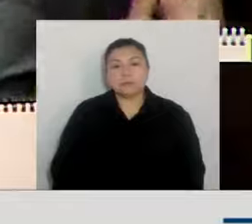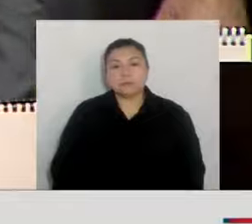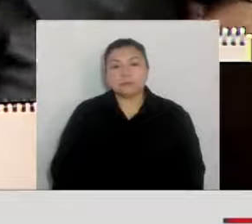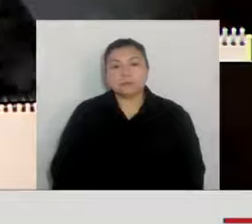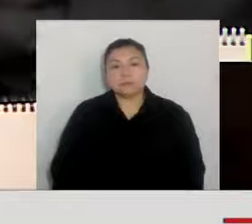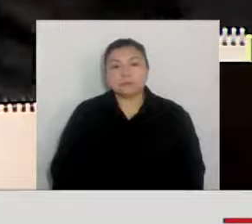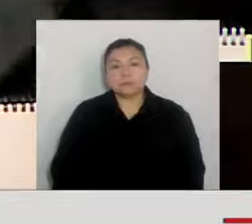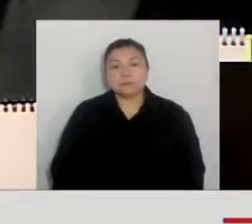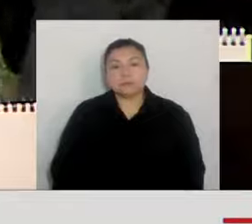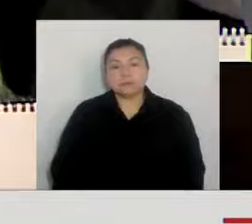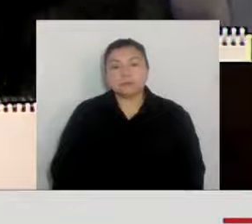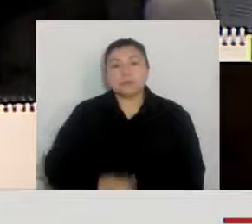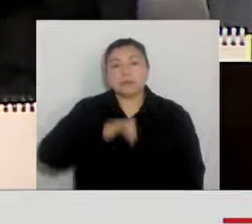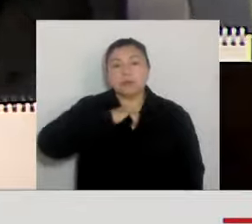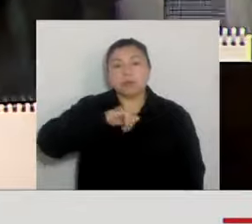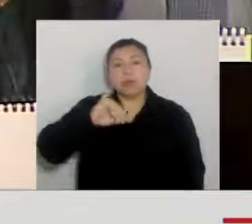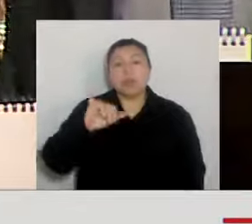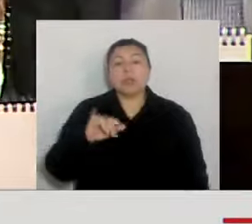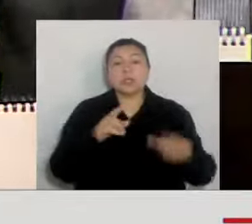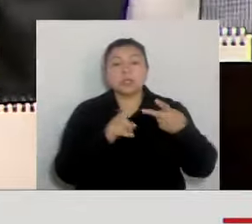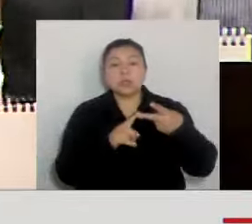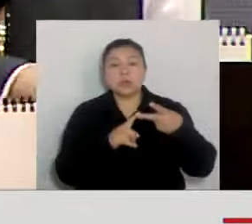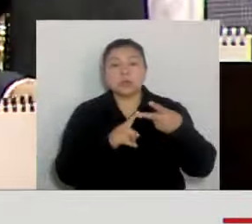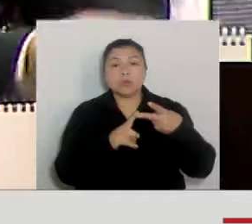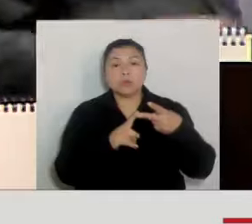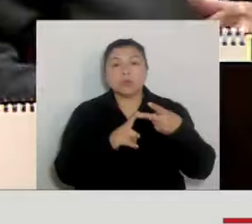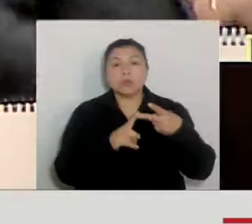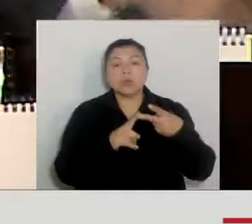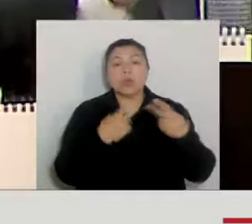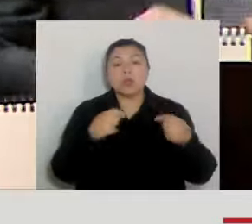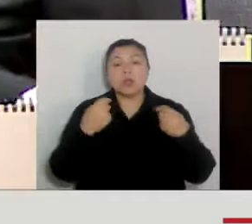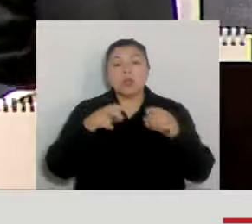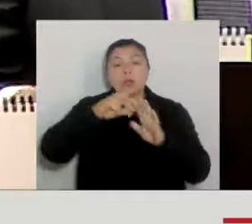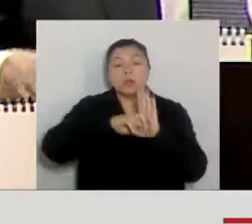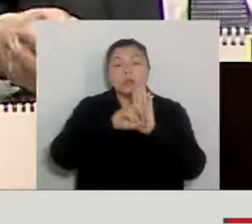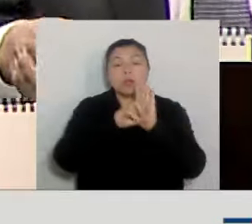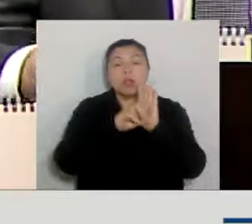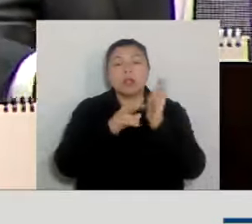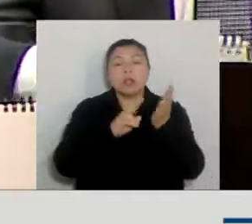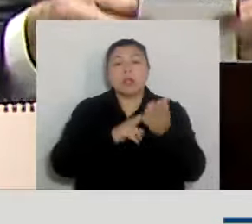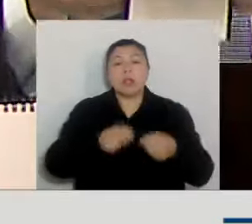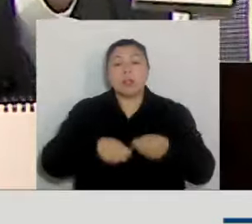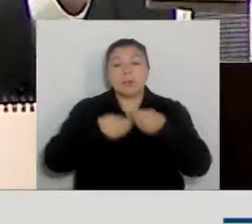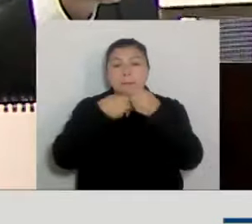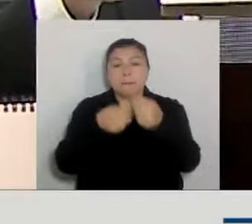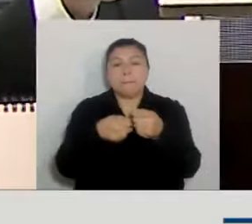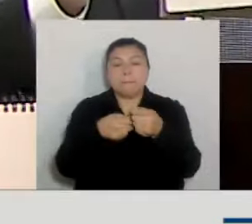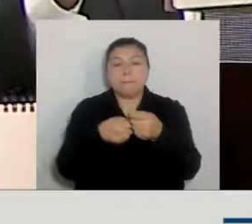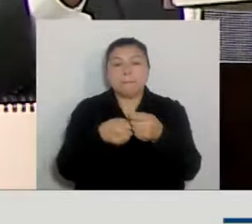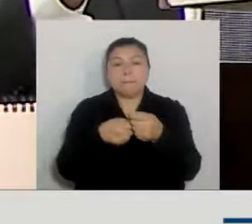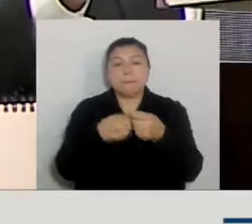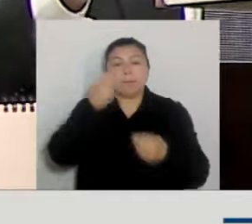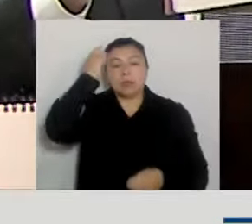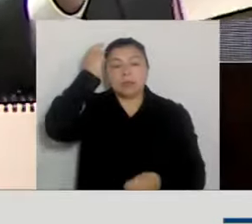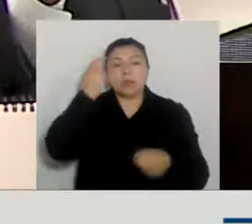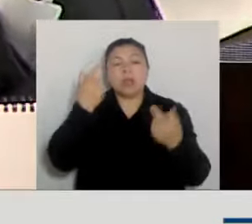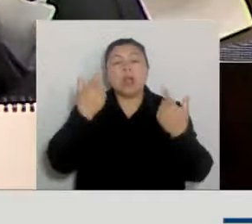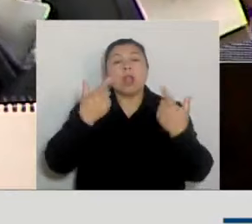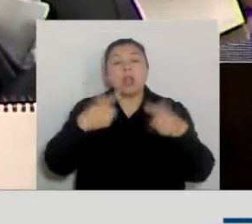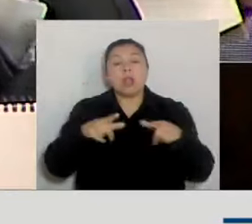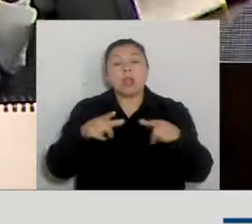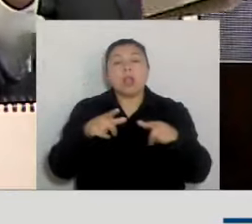Y continuamos en segundo lugar corresponde tratar el proyecto de ley originado en mensaje que crea la agencia para la calidad de